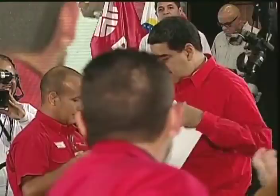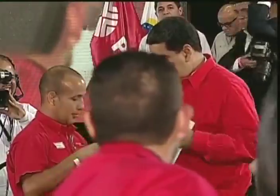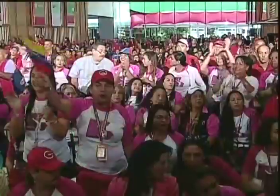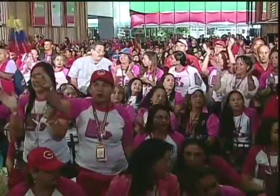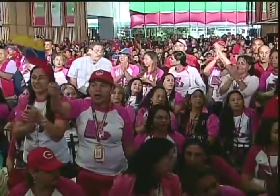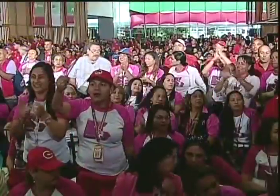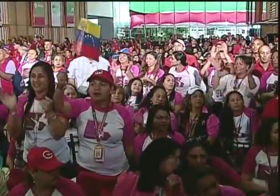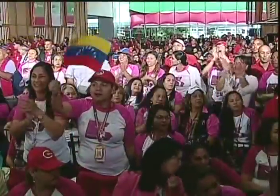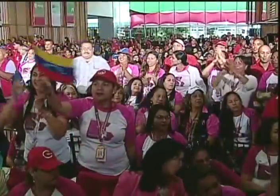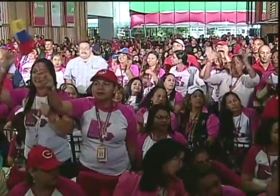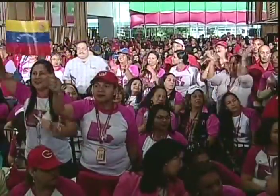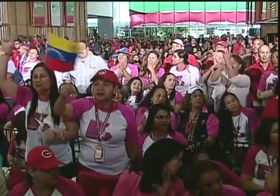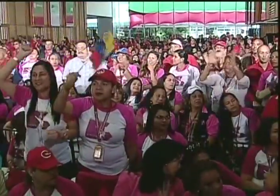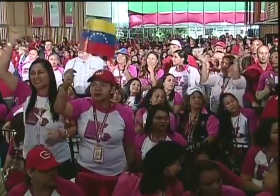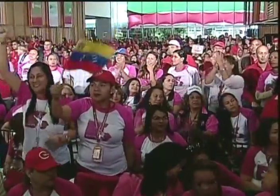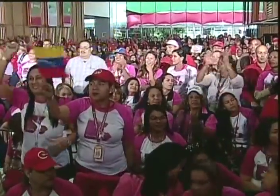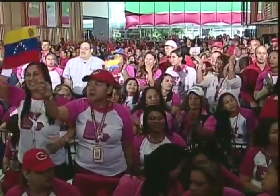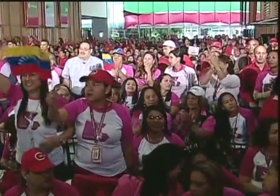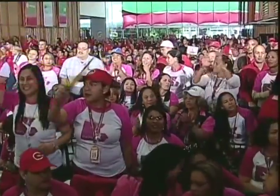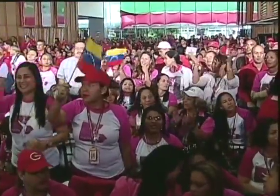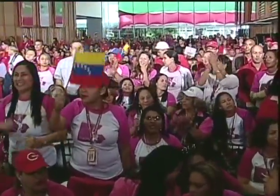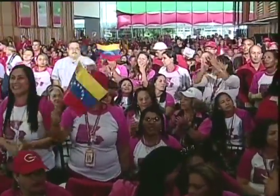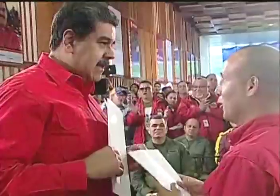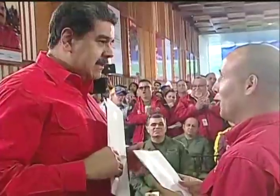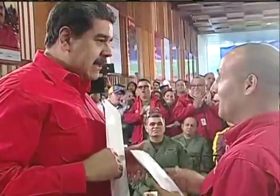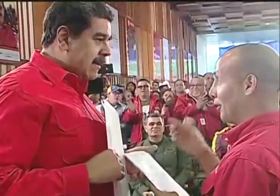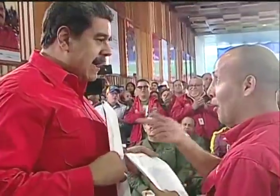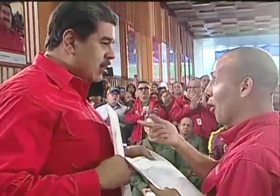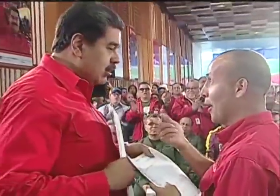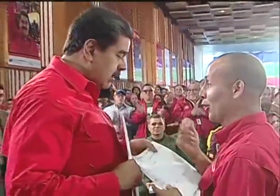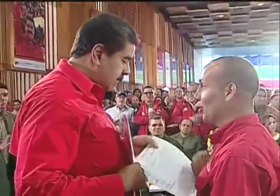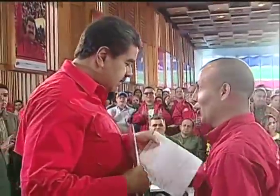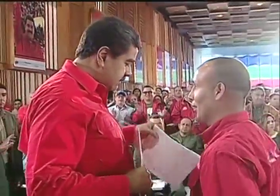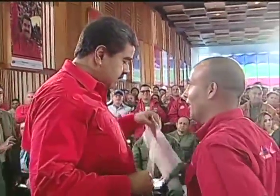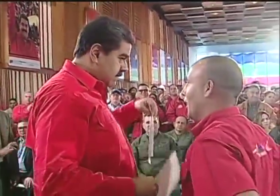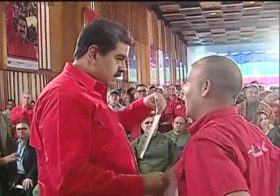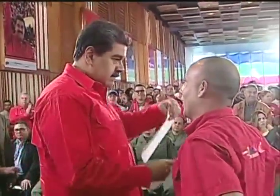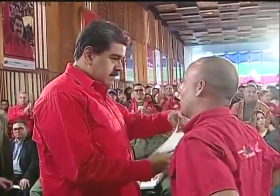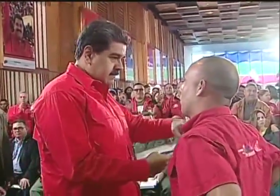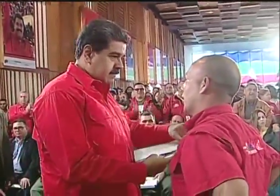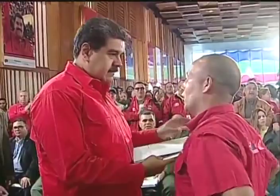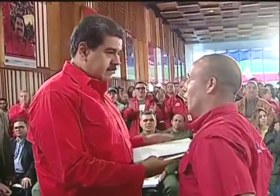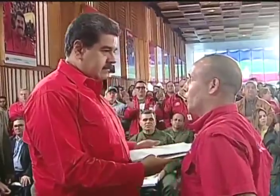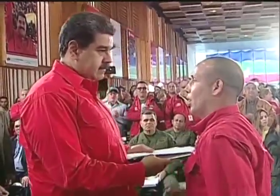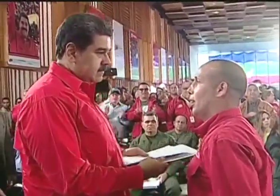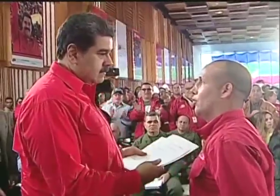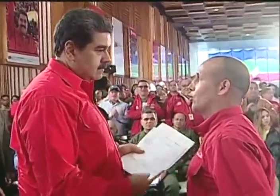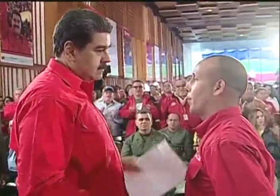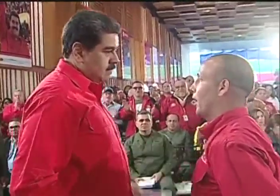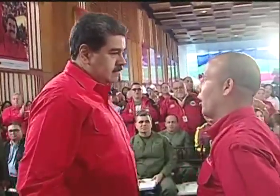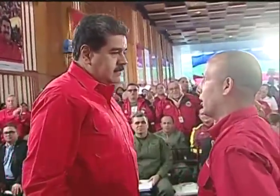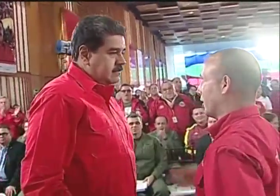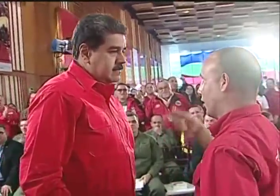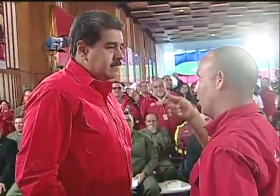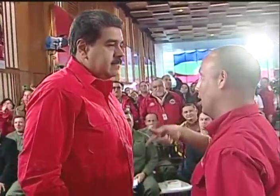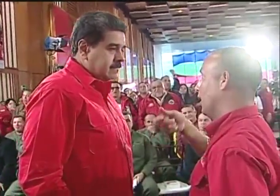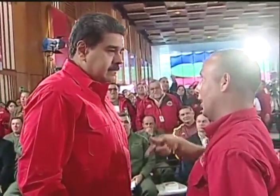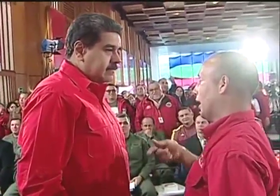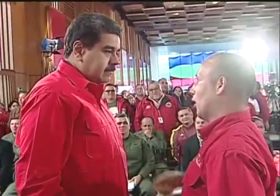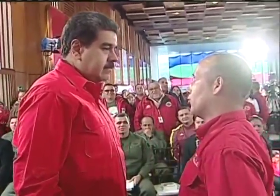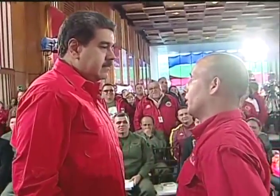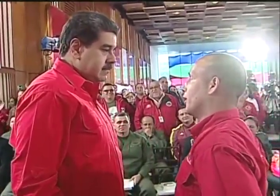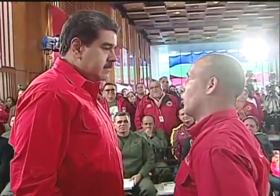país un punto de cuenta donde solicitan, entre otras cosas, crear el Museo Petrolero, así como activar la Biblioteca de